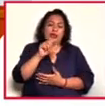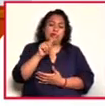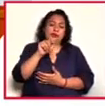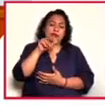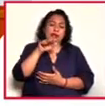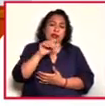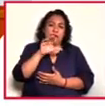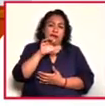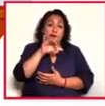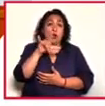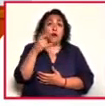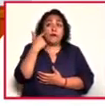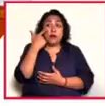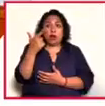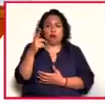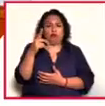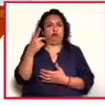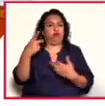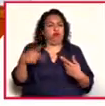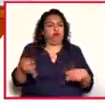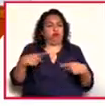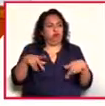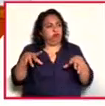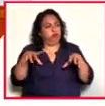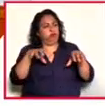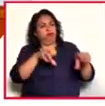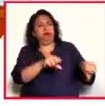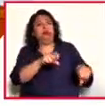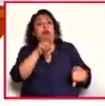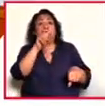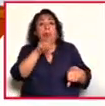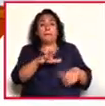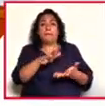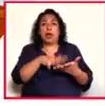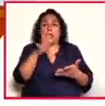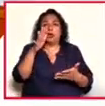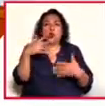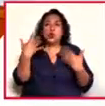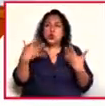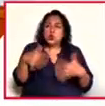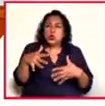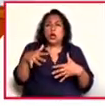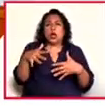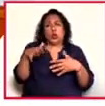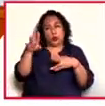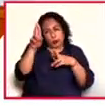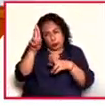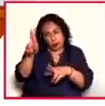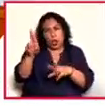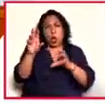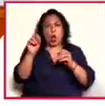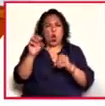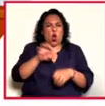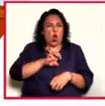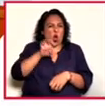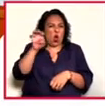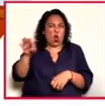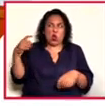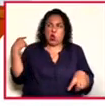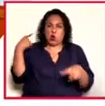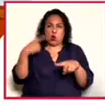del controvertido conquistador que es sin duda uno de los más alabados y odiados de la historia. Yo he